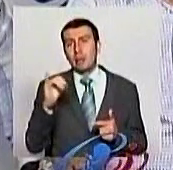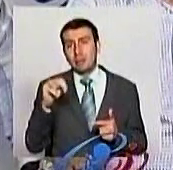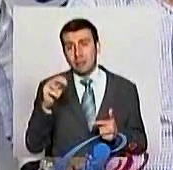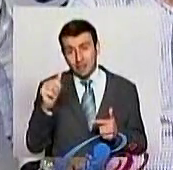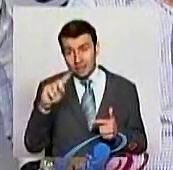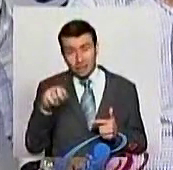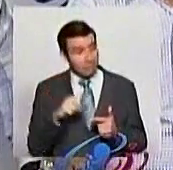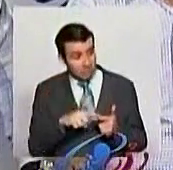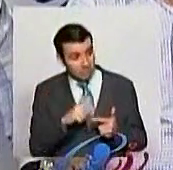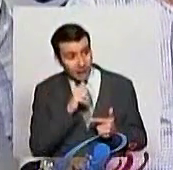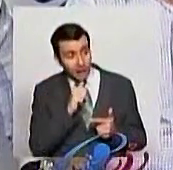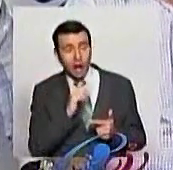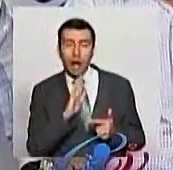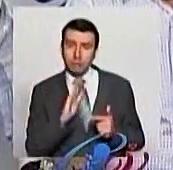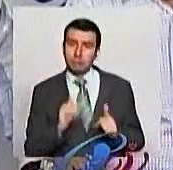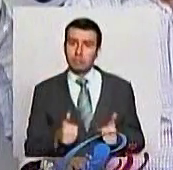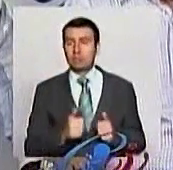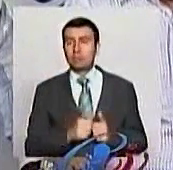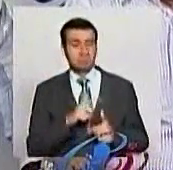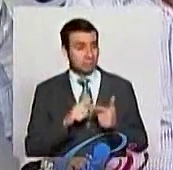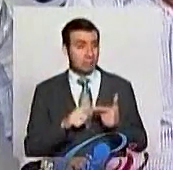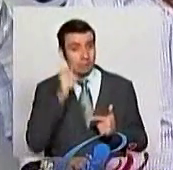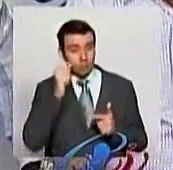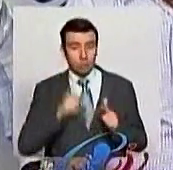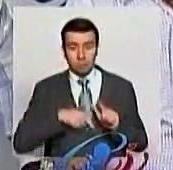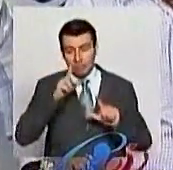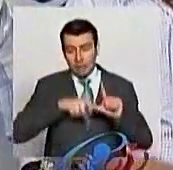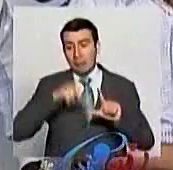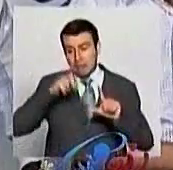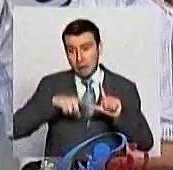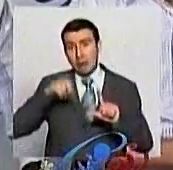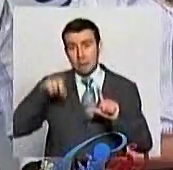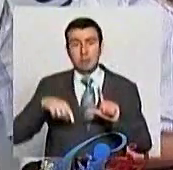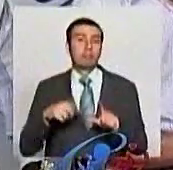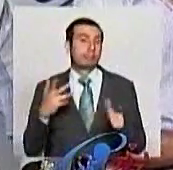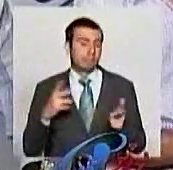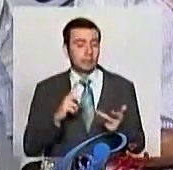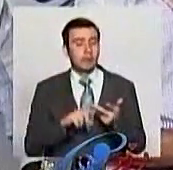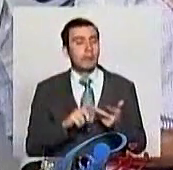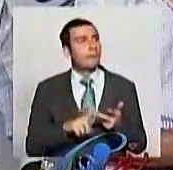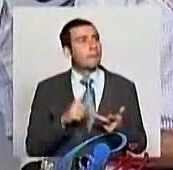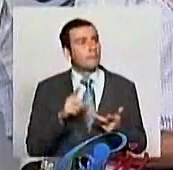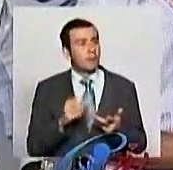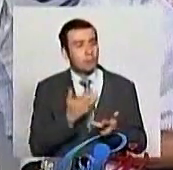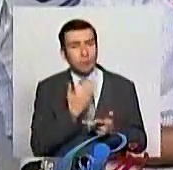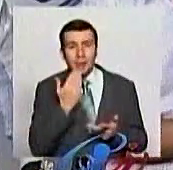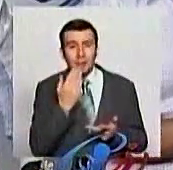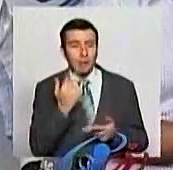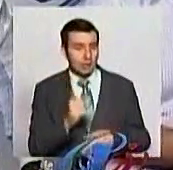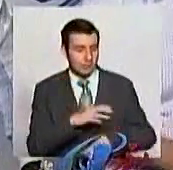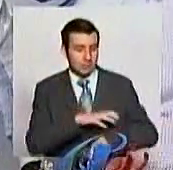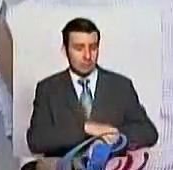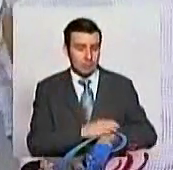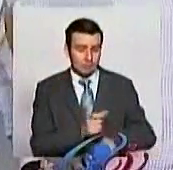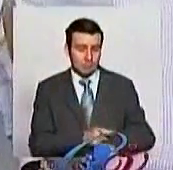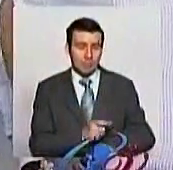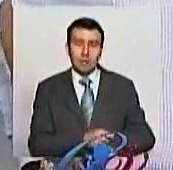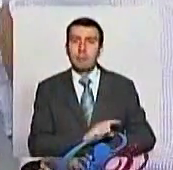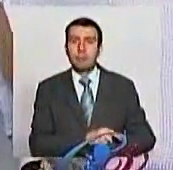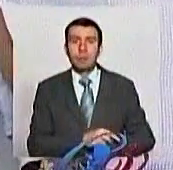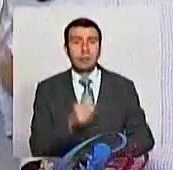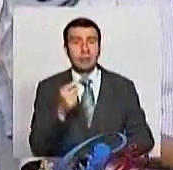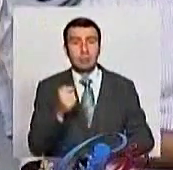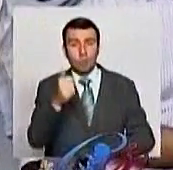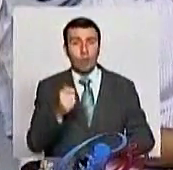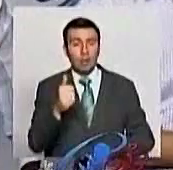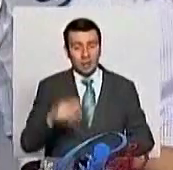Ahora, el segundo paso es pedirle al paciente que se quite todo lo que es metálico, ¿cierto? El reloj, si tiene moneditas,